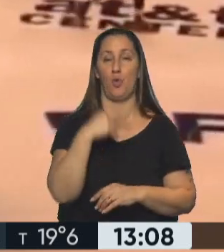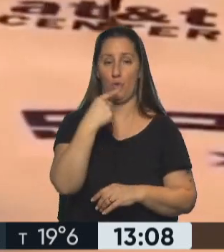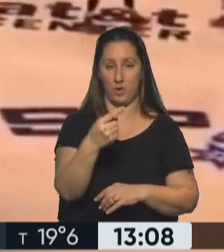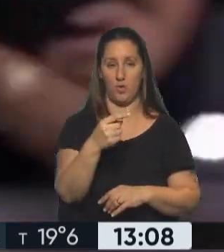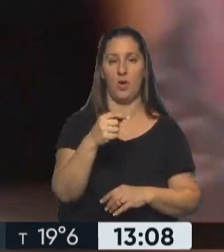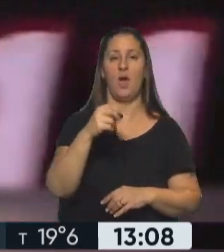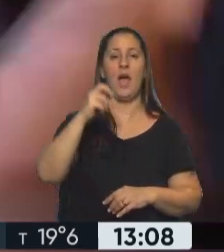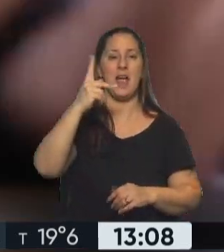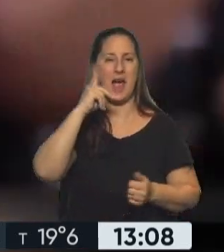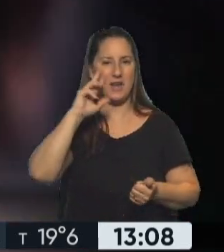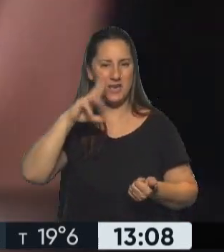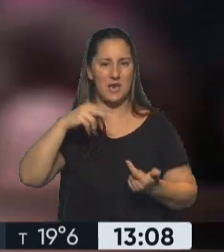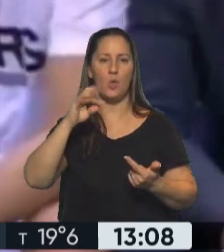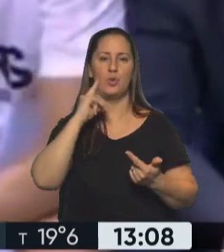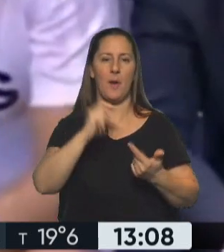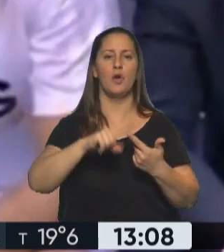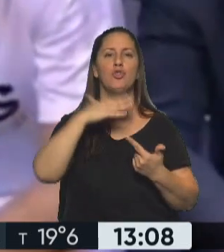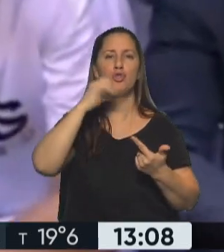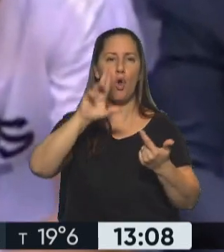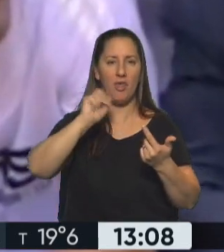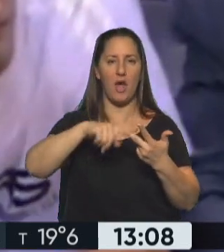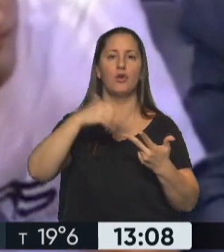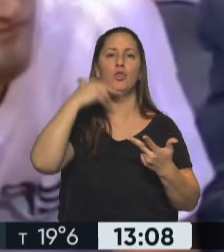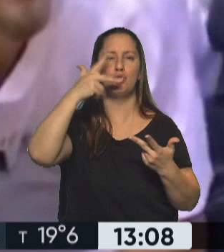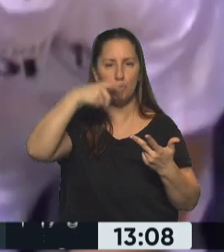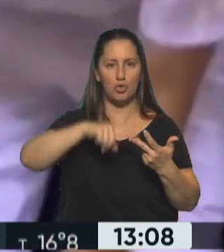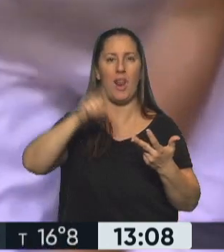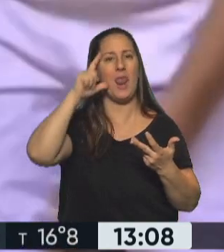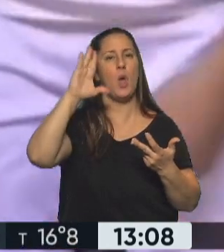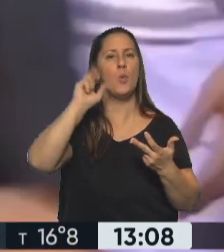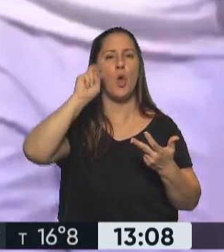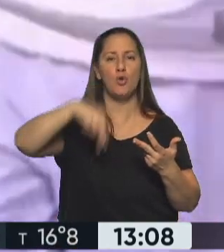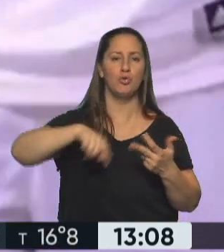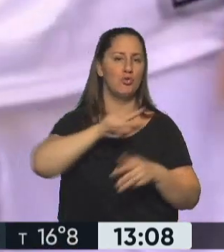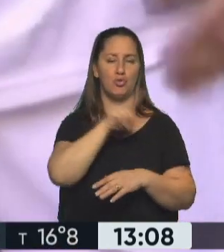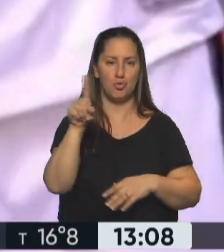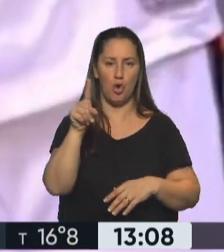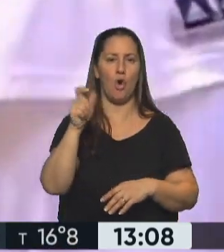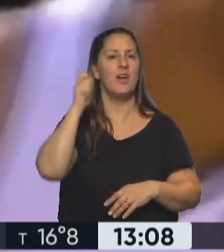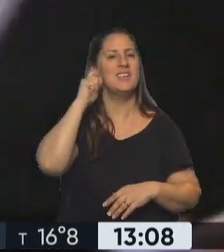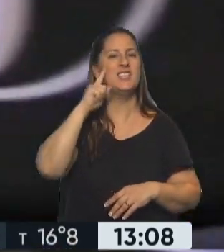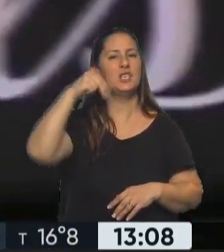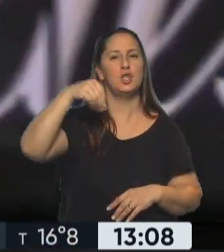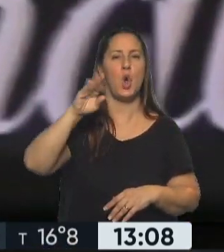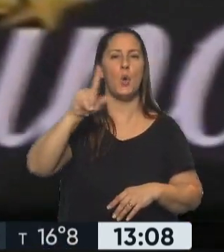Karim Abdul-Jabbar, Jordan, Magic Johnson, LeBron. No, Emmanuel Ginóbili